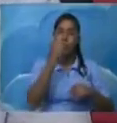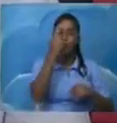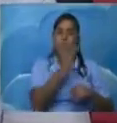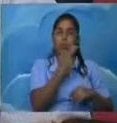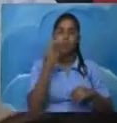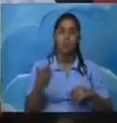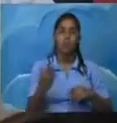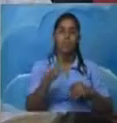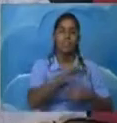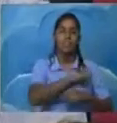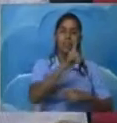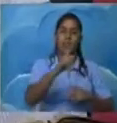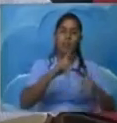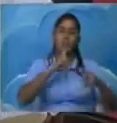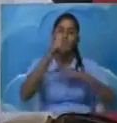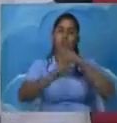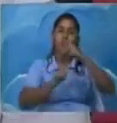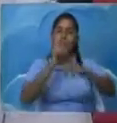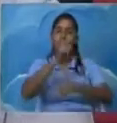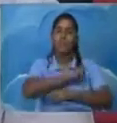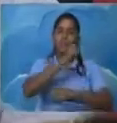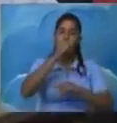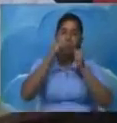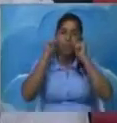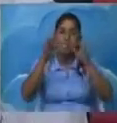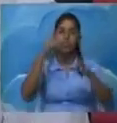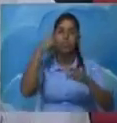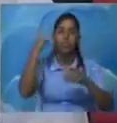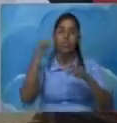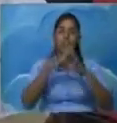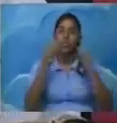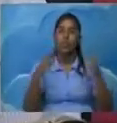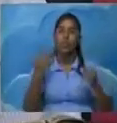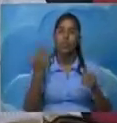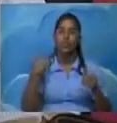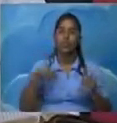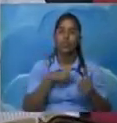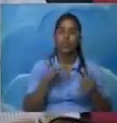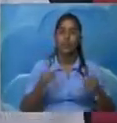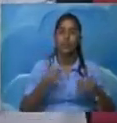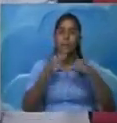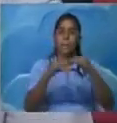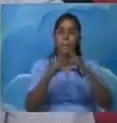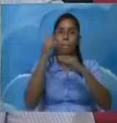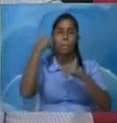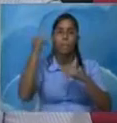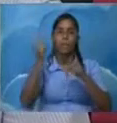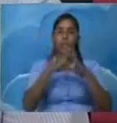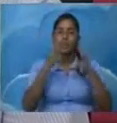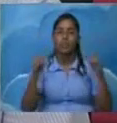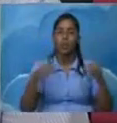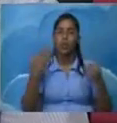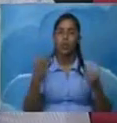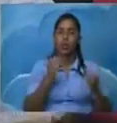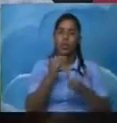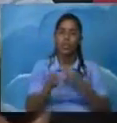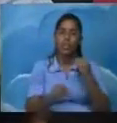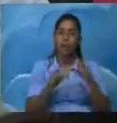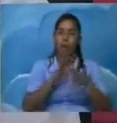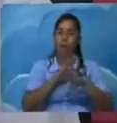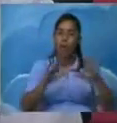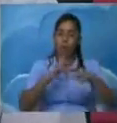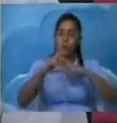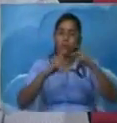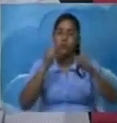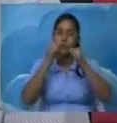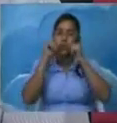hermano, de prosperidad y de bendición para todo lo que nosotros emprendamos. Para todo lo que hagamos, habrá prosperidad y